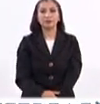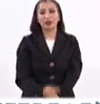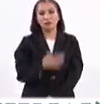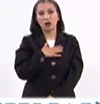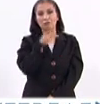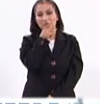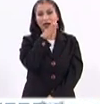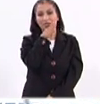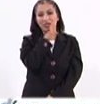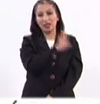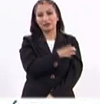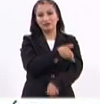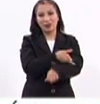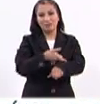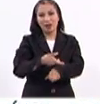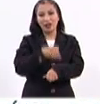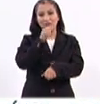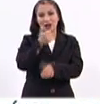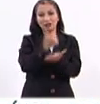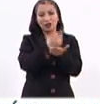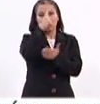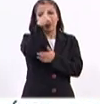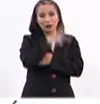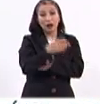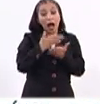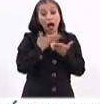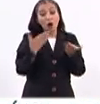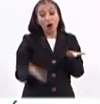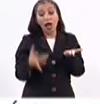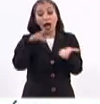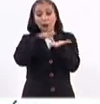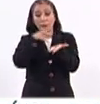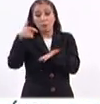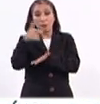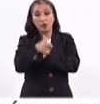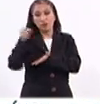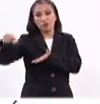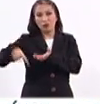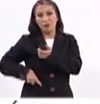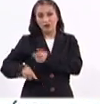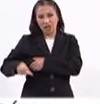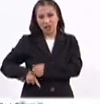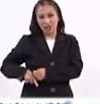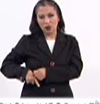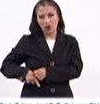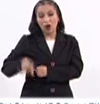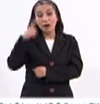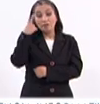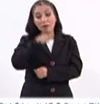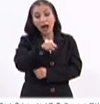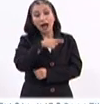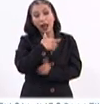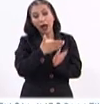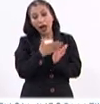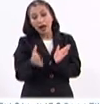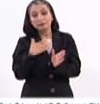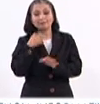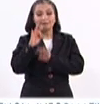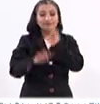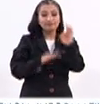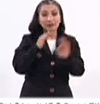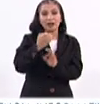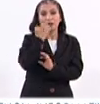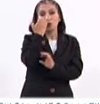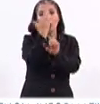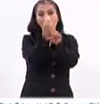Y bueno, los padres de familia de la Ciudad de México ahora recibirán apoyos por parte del gobierno capitalino para el mantenimiento de los